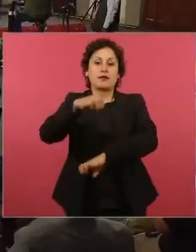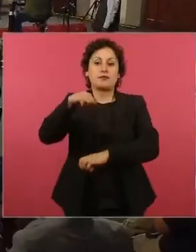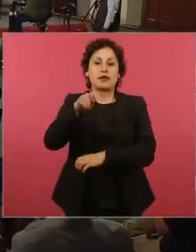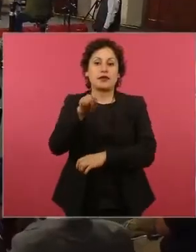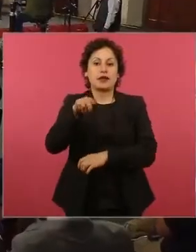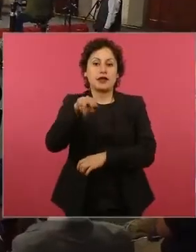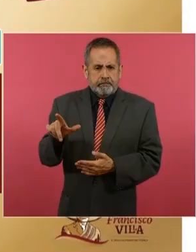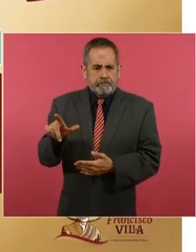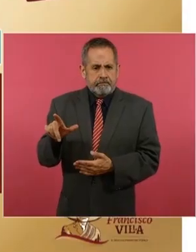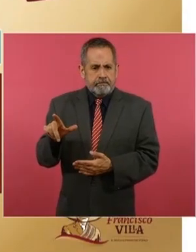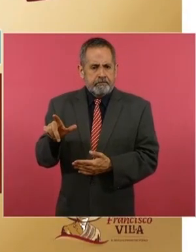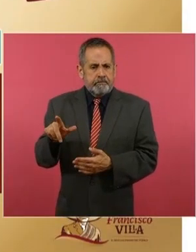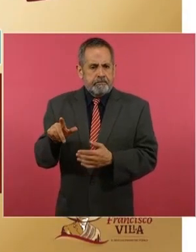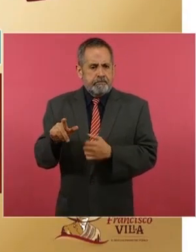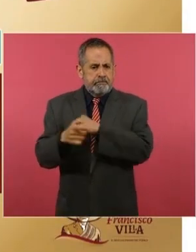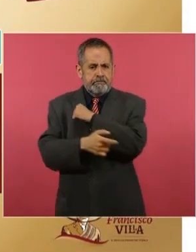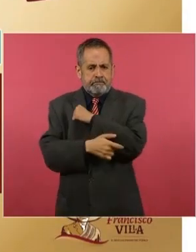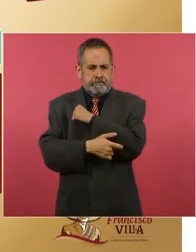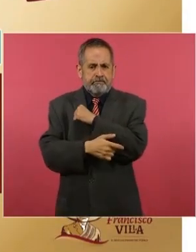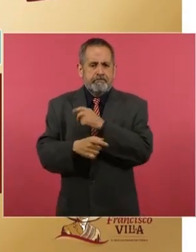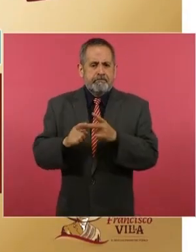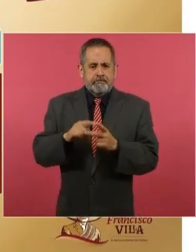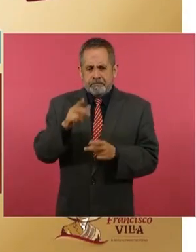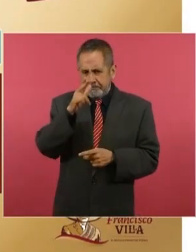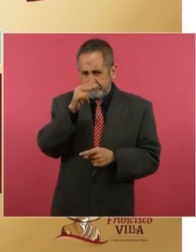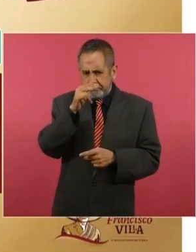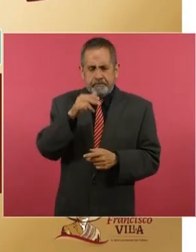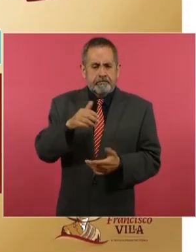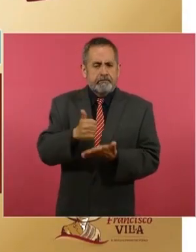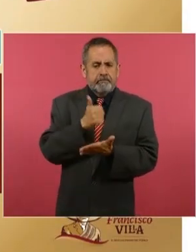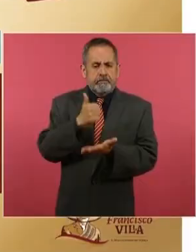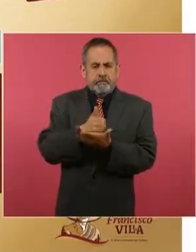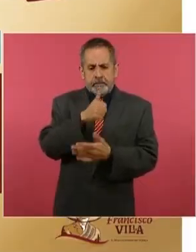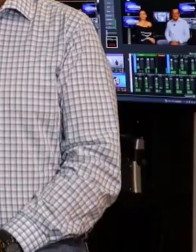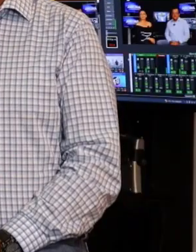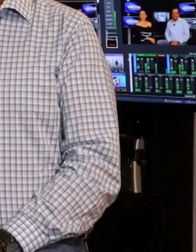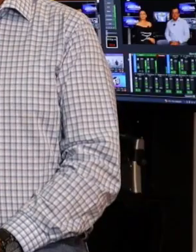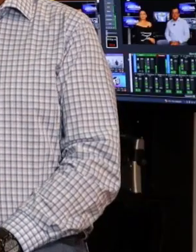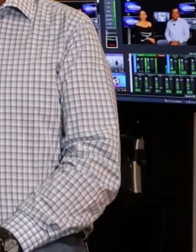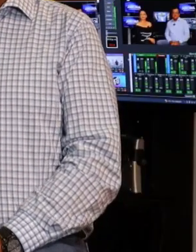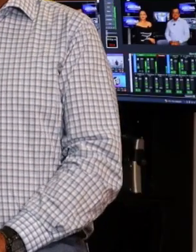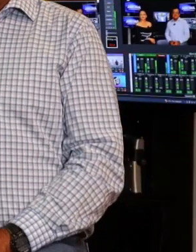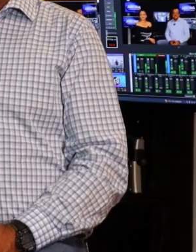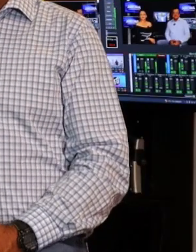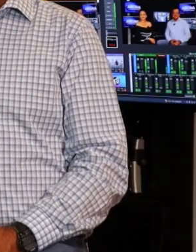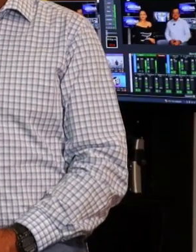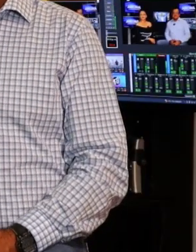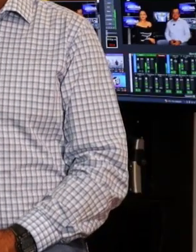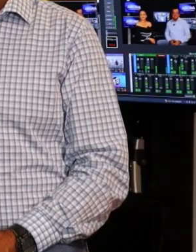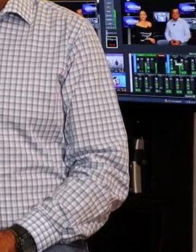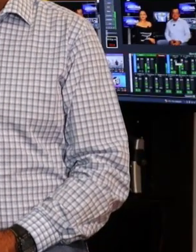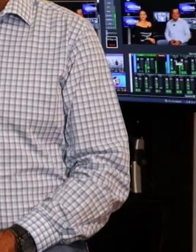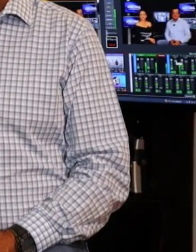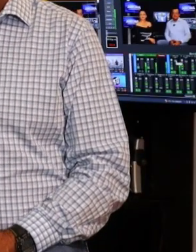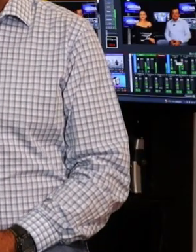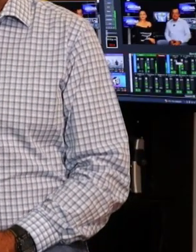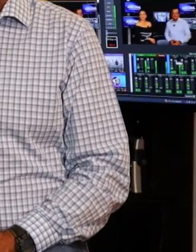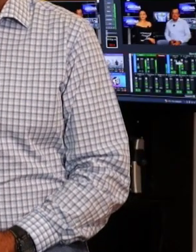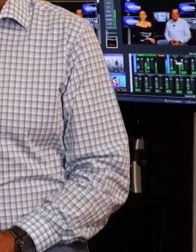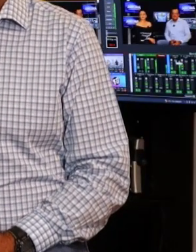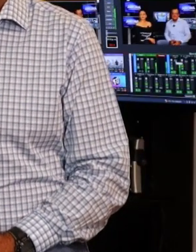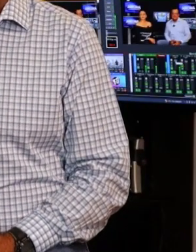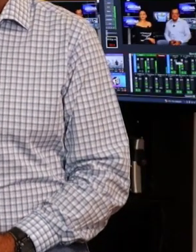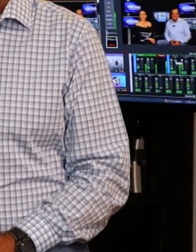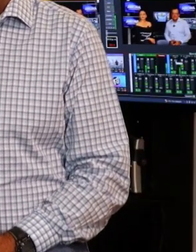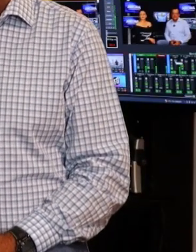alcalde dentro de las rutas se encuentra Villahermosa Tabasco y por otra parte la secretaria de salud Silvia Guillermina